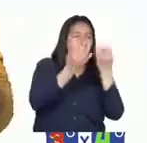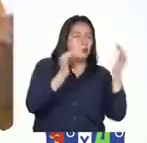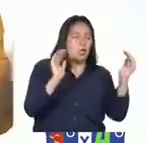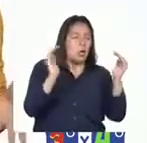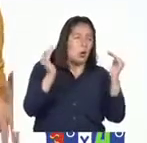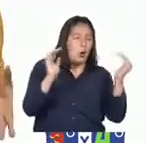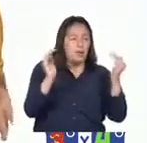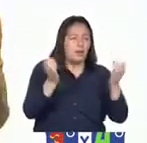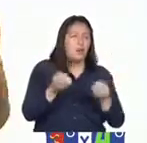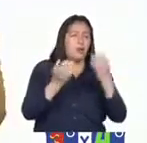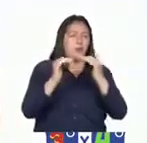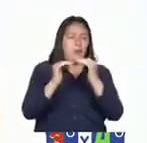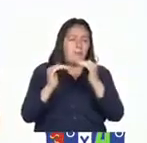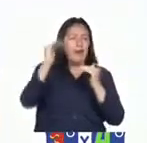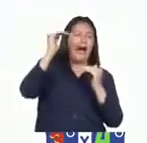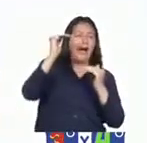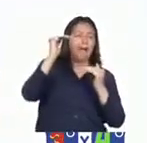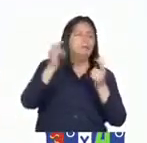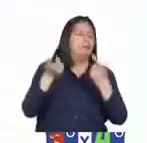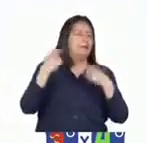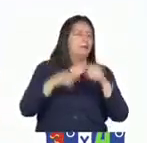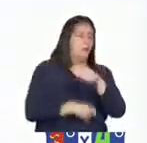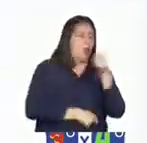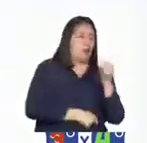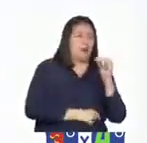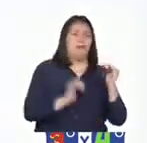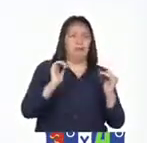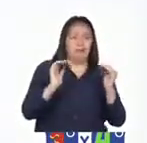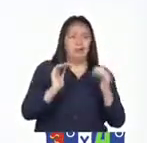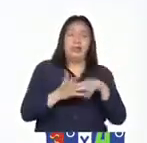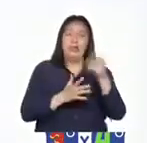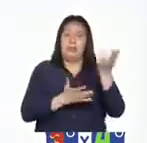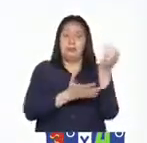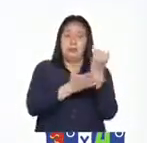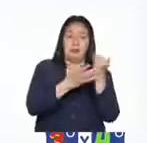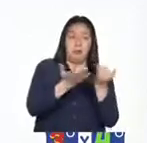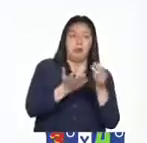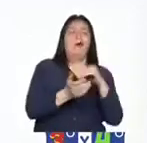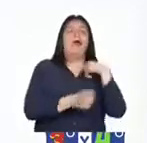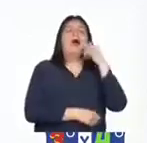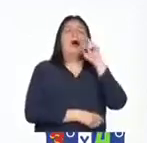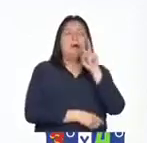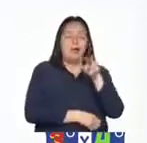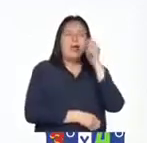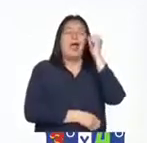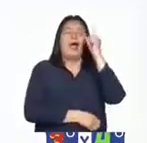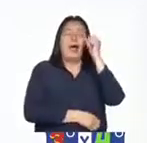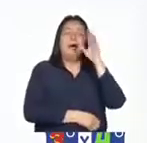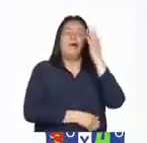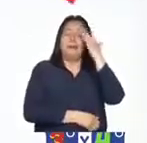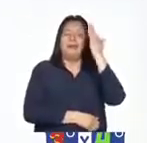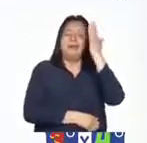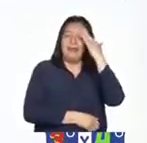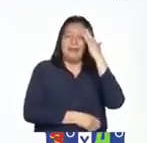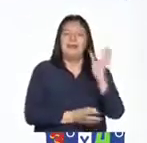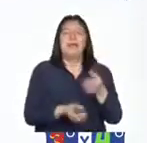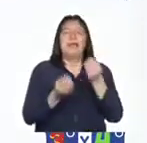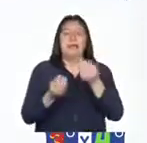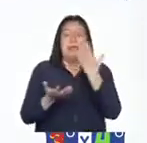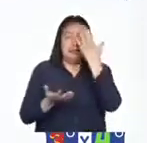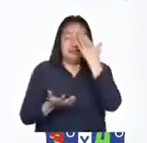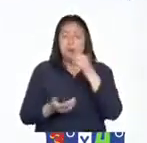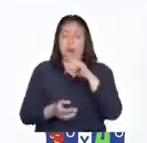comparar cuánto más vendió una respecto a la otra. El esquema las ayudó a darse cuenta que para encontrar las